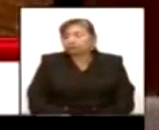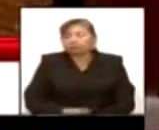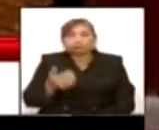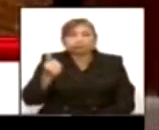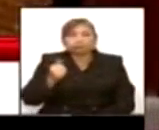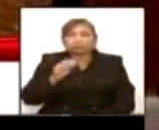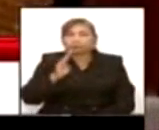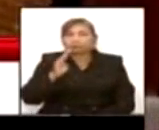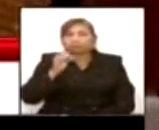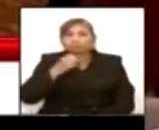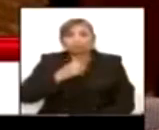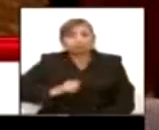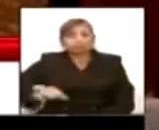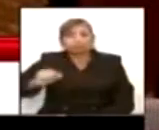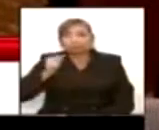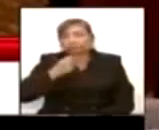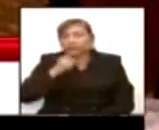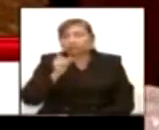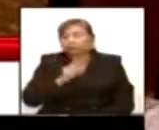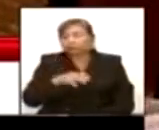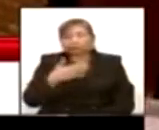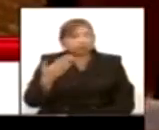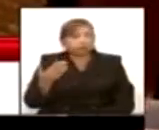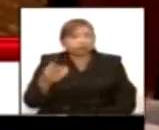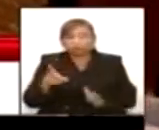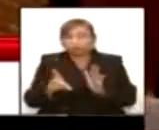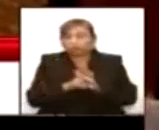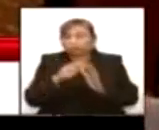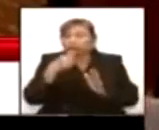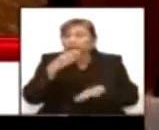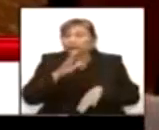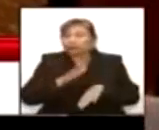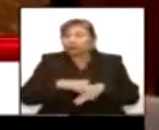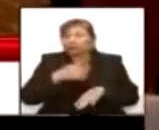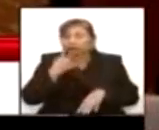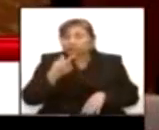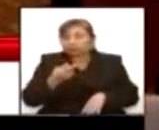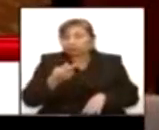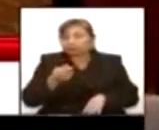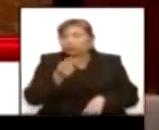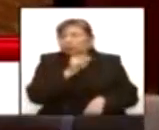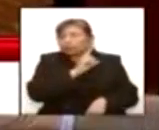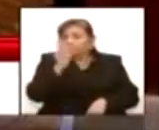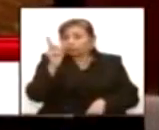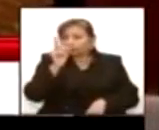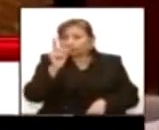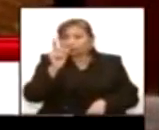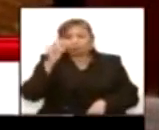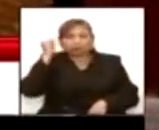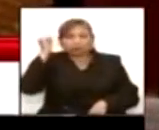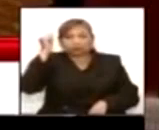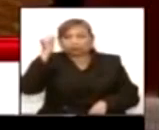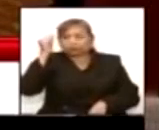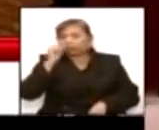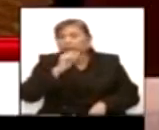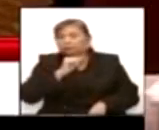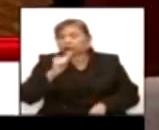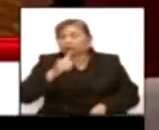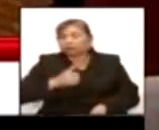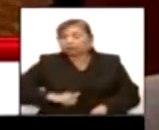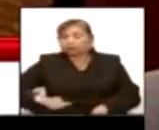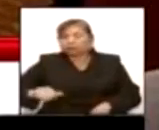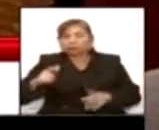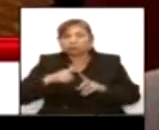el derecho al aborto, presidente. Eso recalcarlo. Segundo, no existe el derecho al